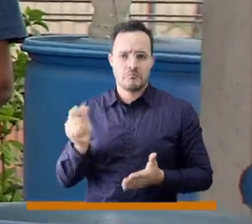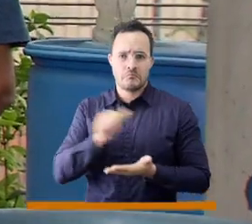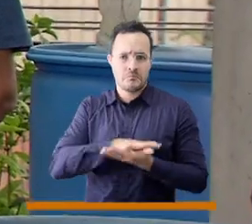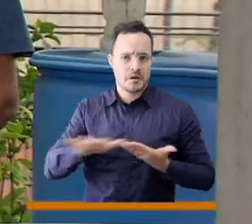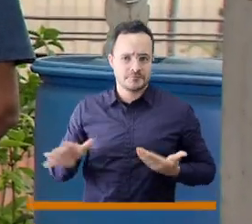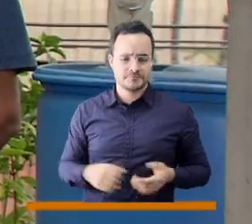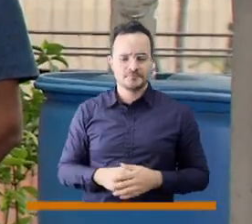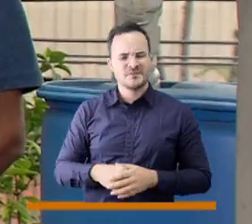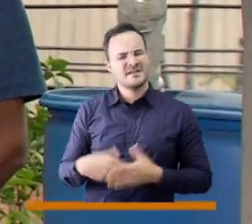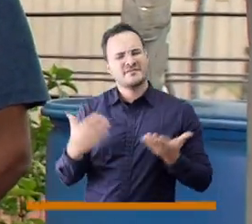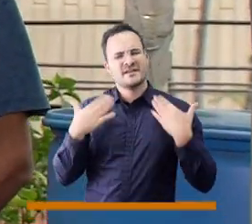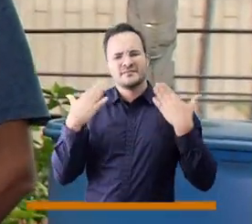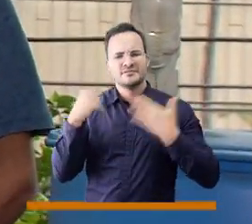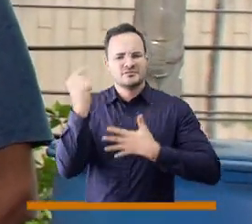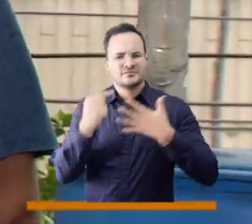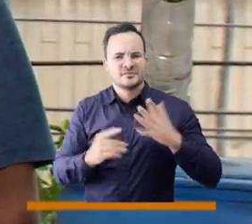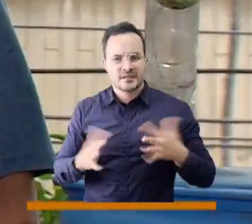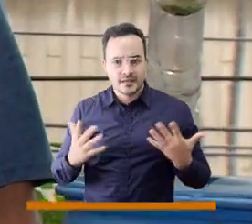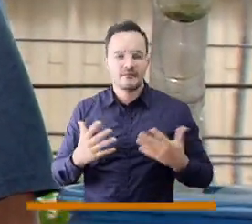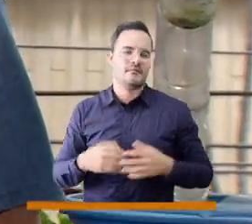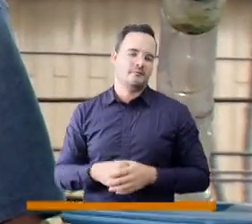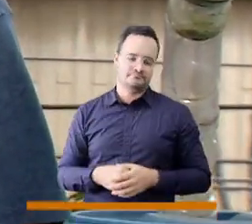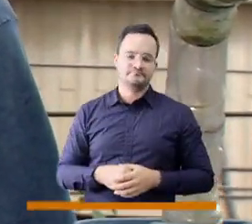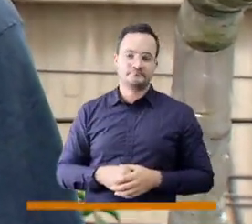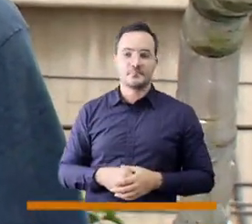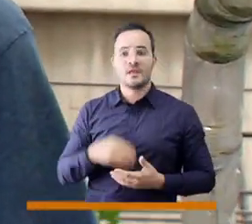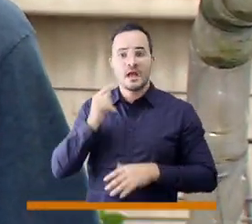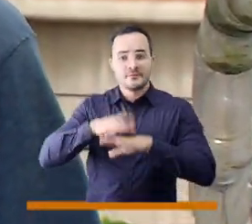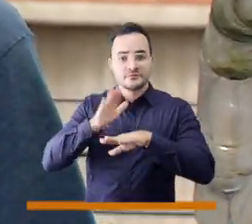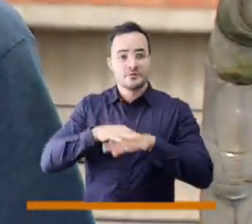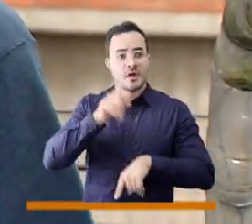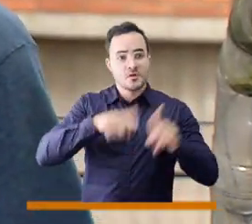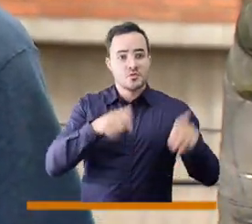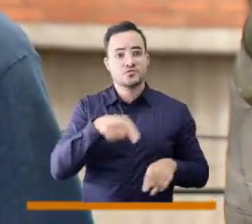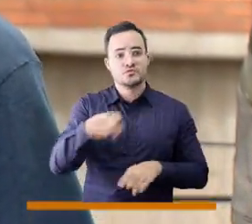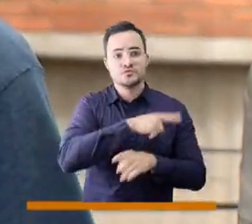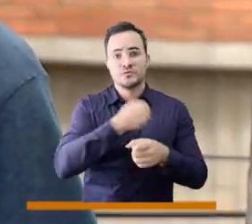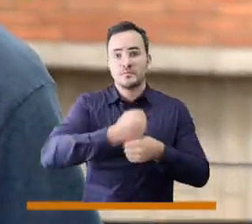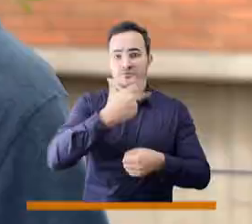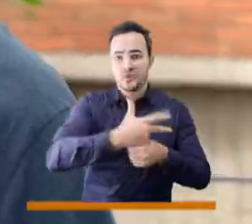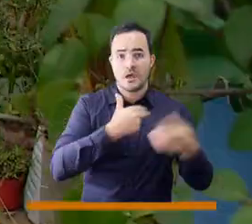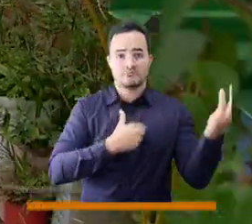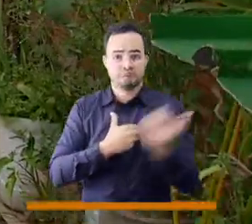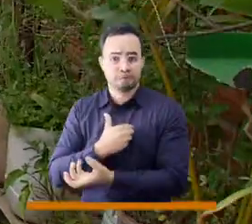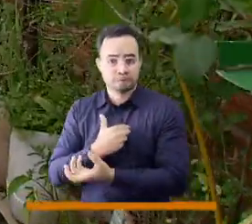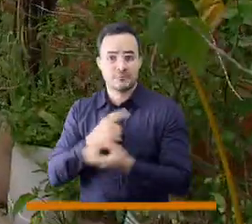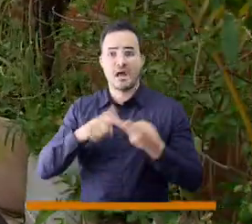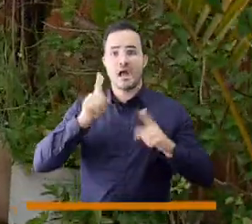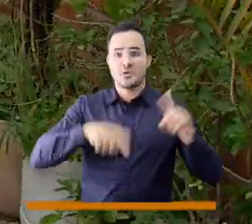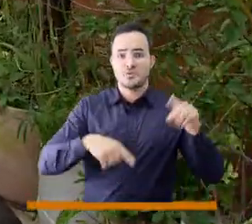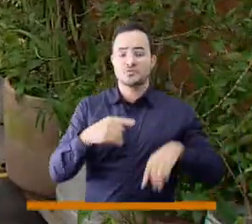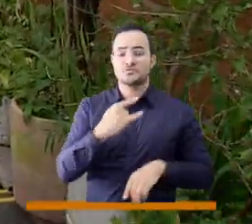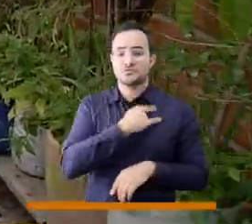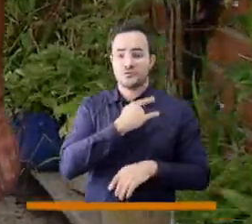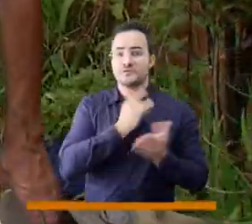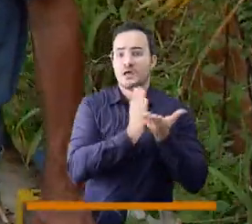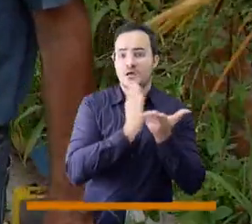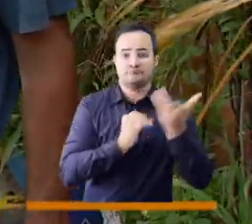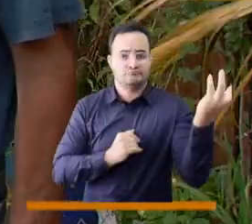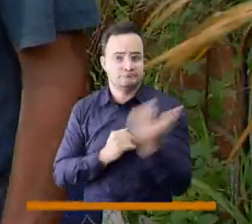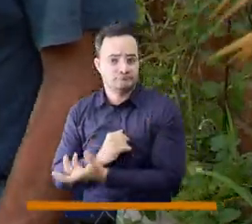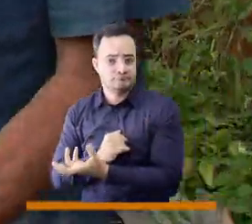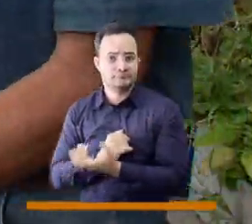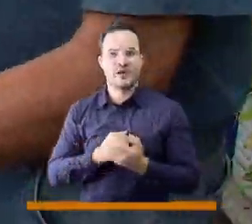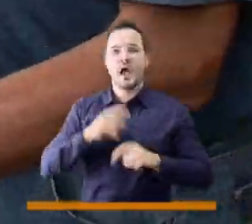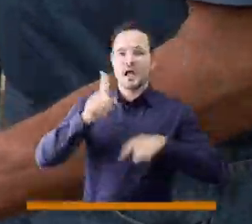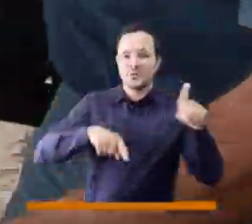beneficios presta? Porque se hace educación, vienen desde preescolares hasta universitarios, las comunidades que tienen un problema. Pongamos muchas veces